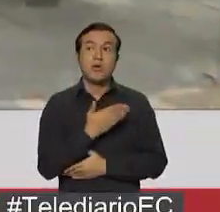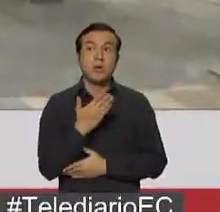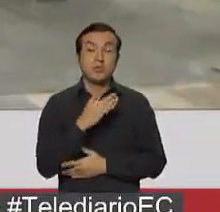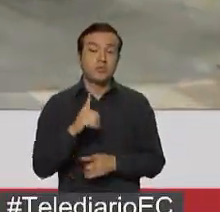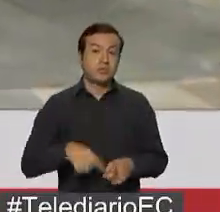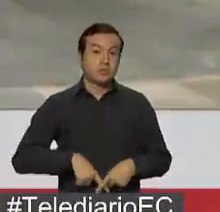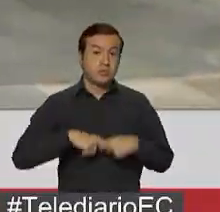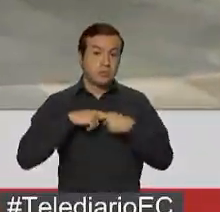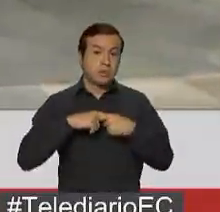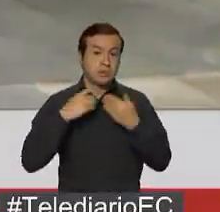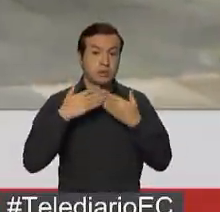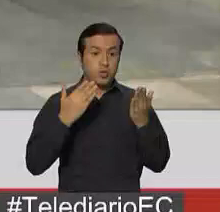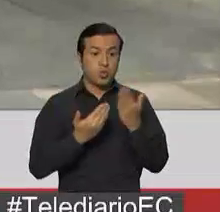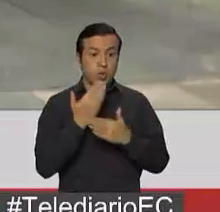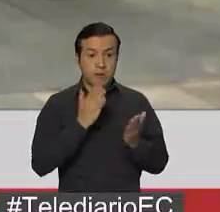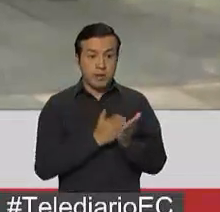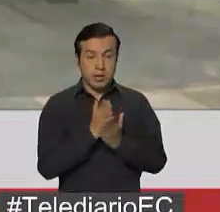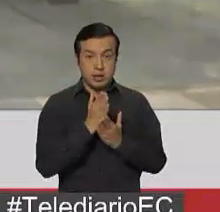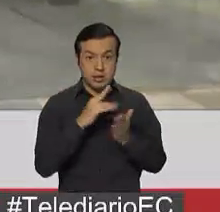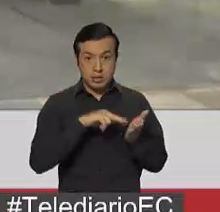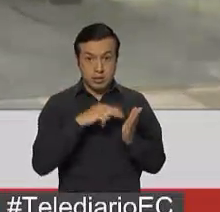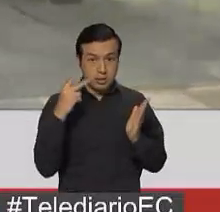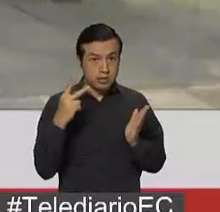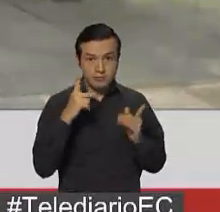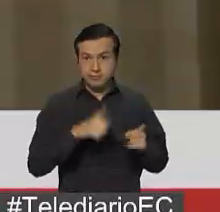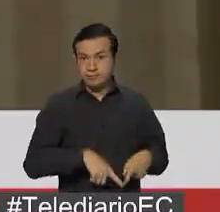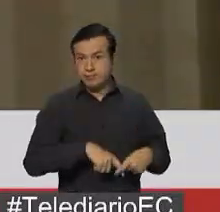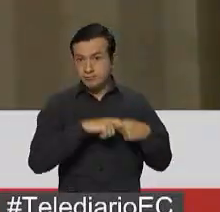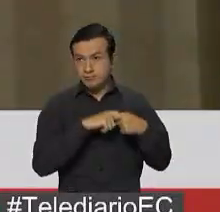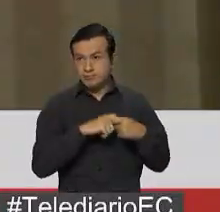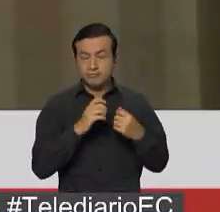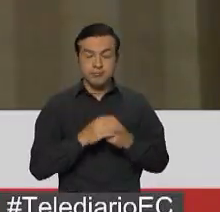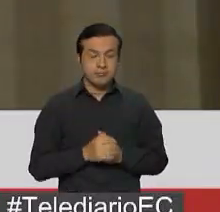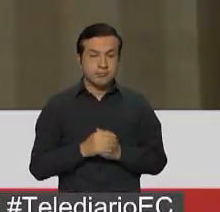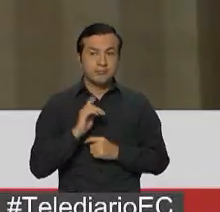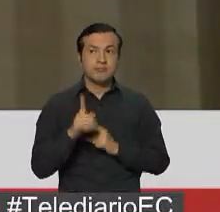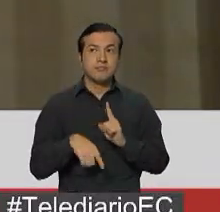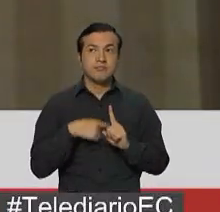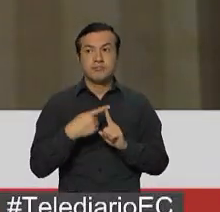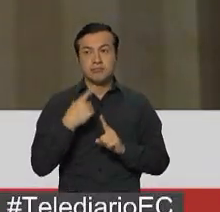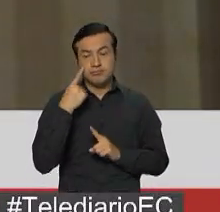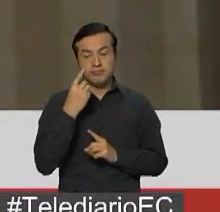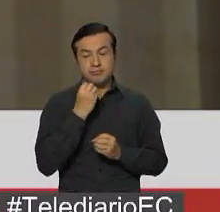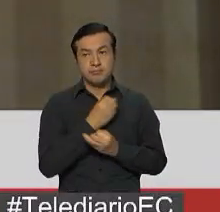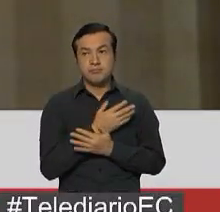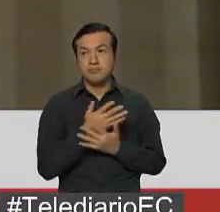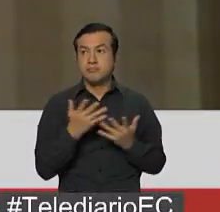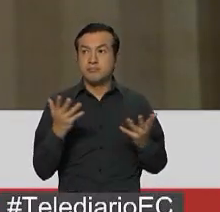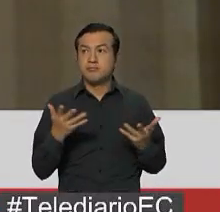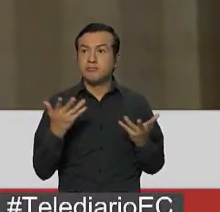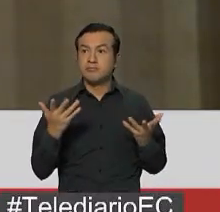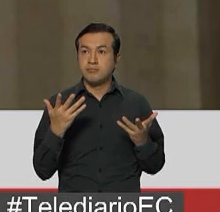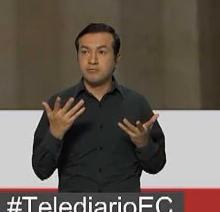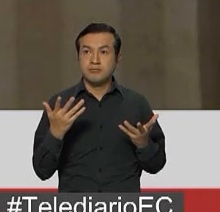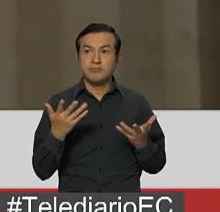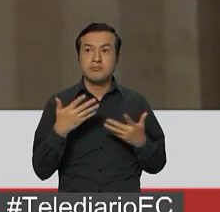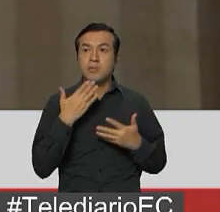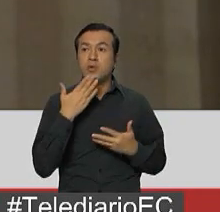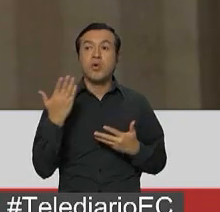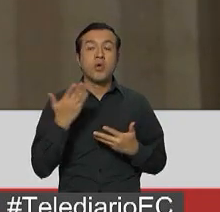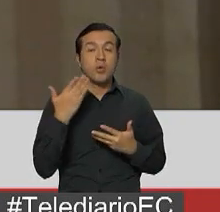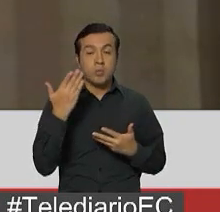la apertura de carreras tecnológicas explicó su rectora entonces sobre todo se reportan los recursos